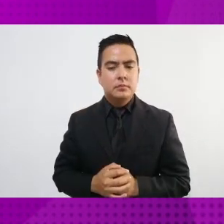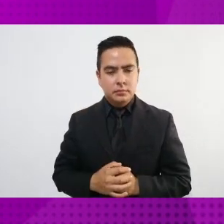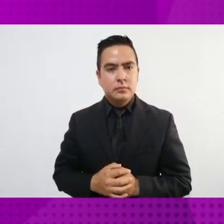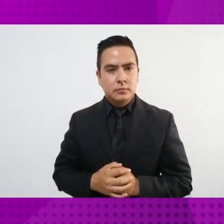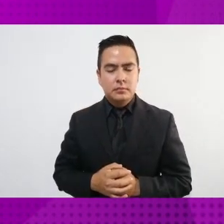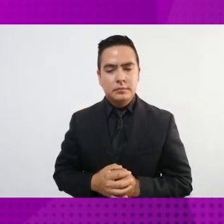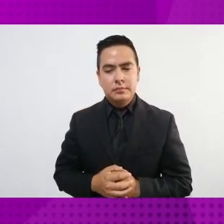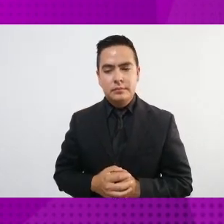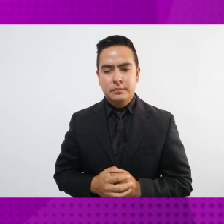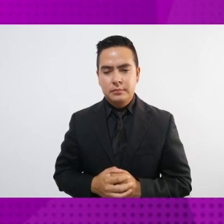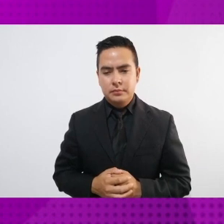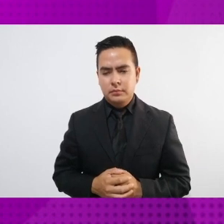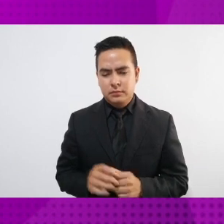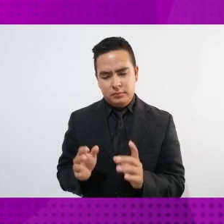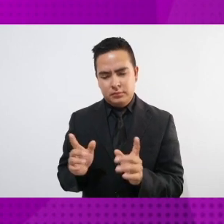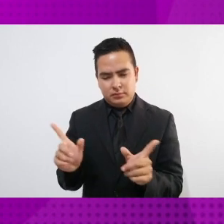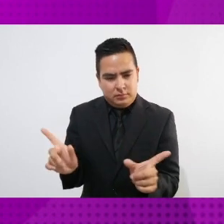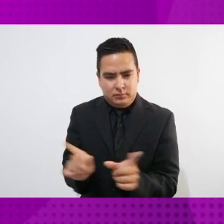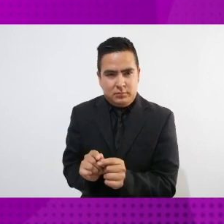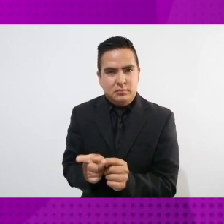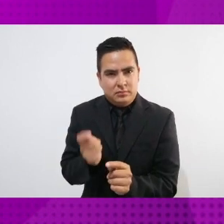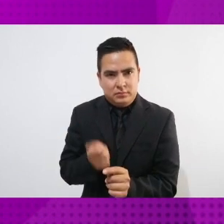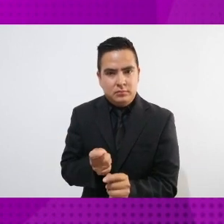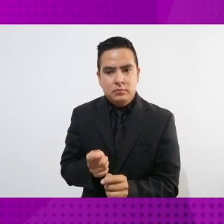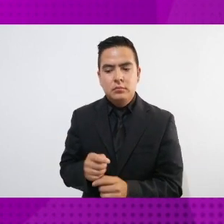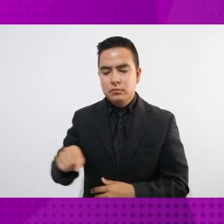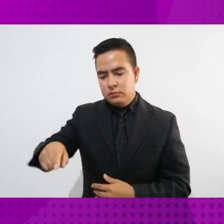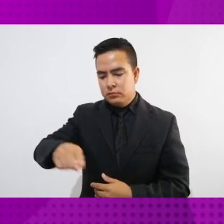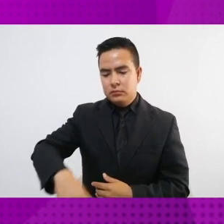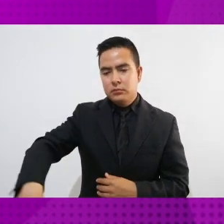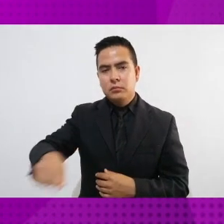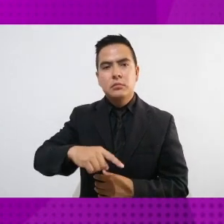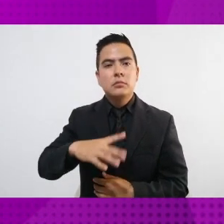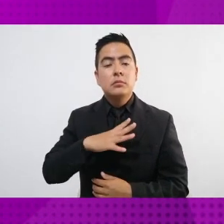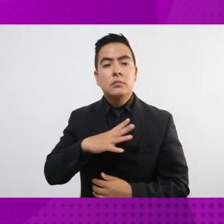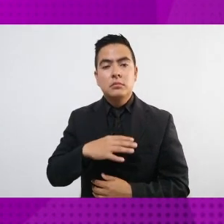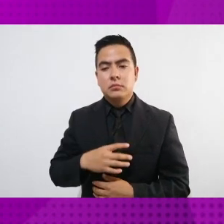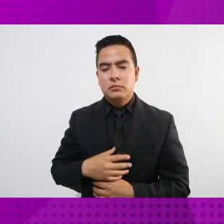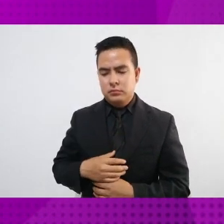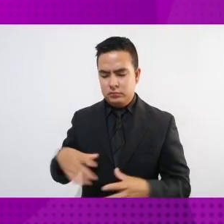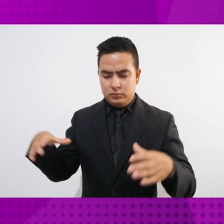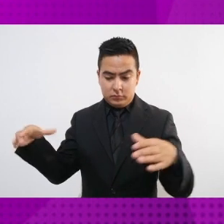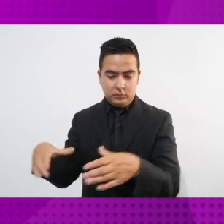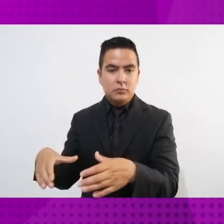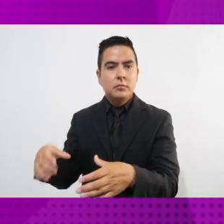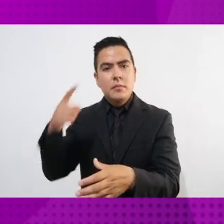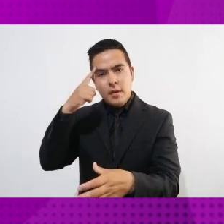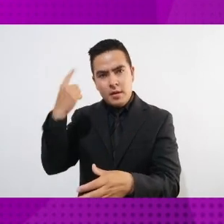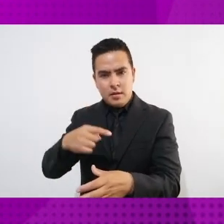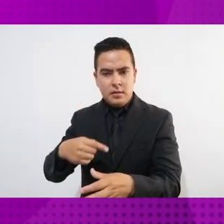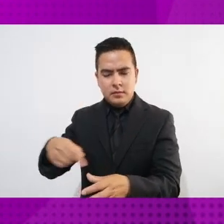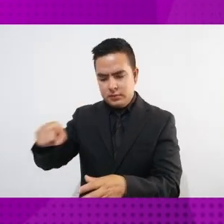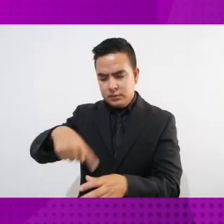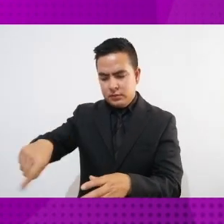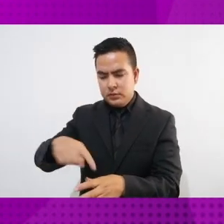En pocas palabras, lo que se postula a partir de esta idea es que los parlamentos cumplen